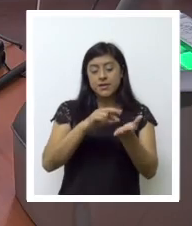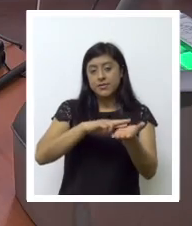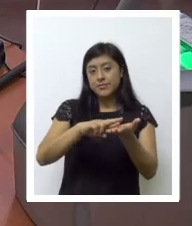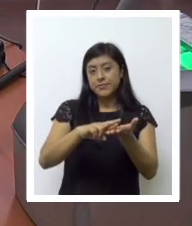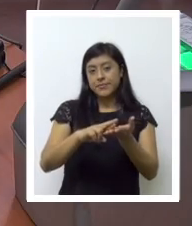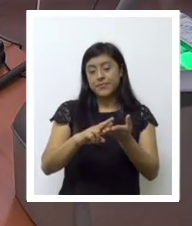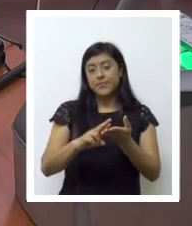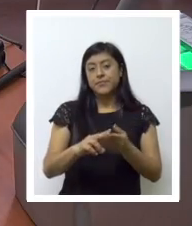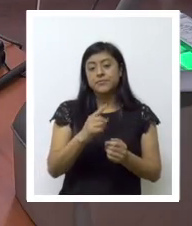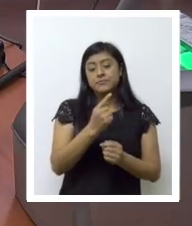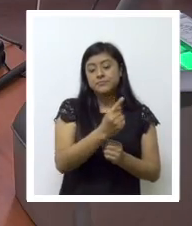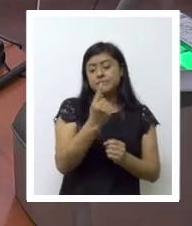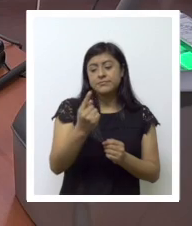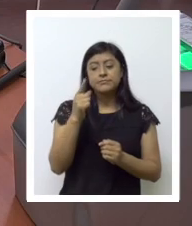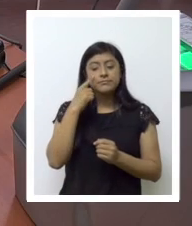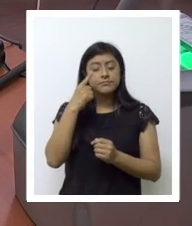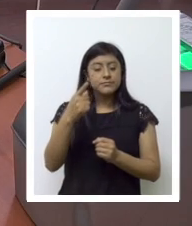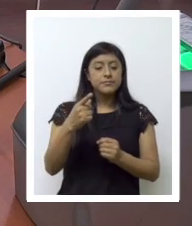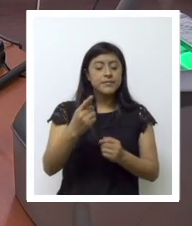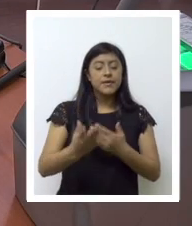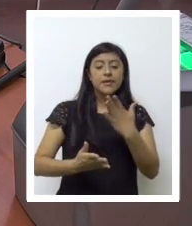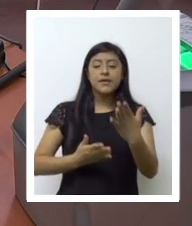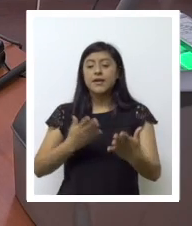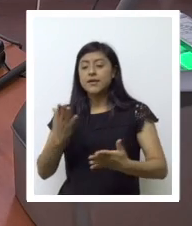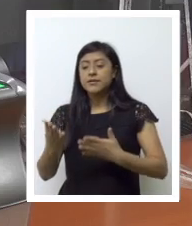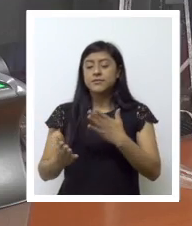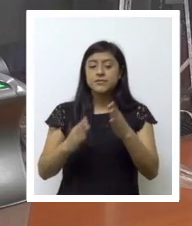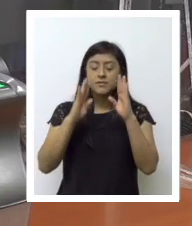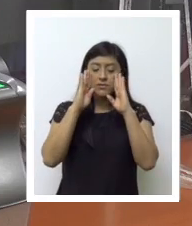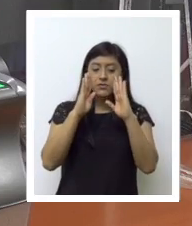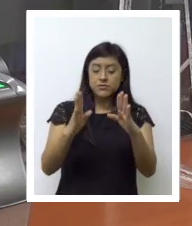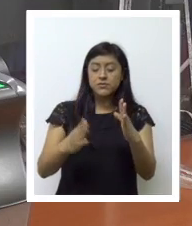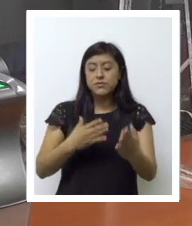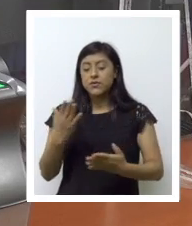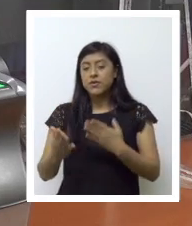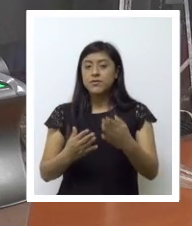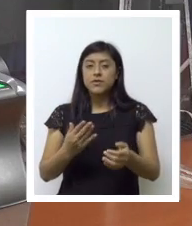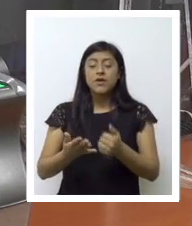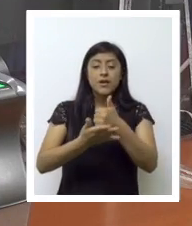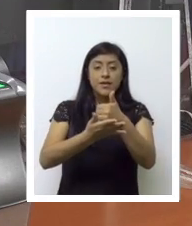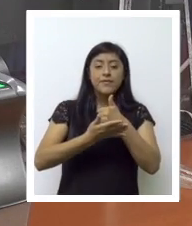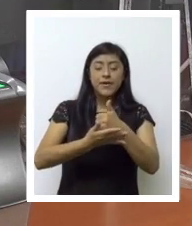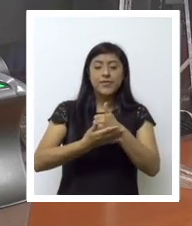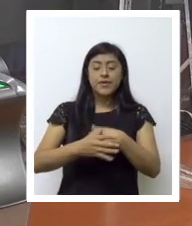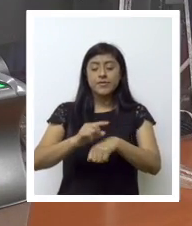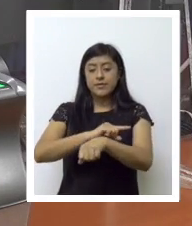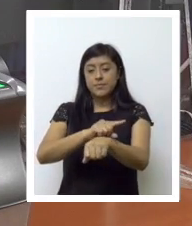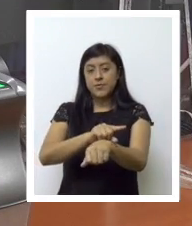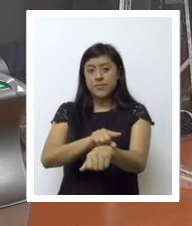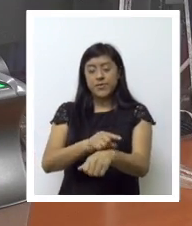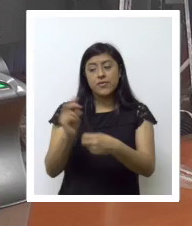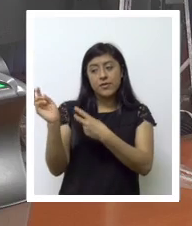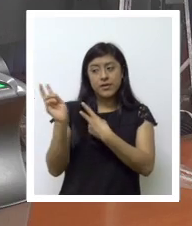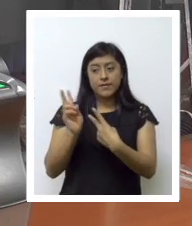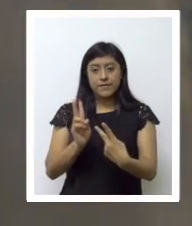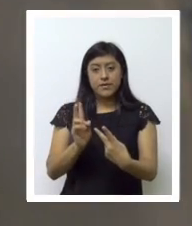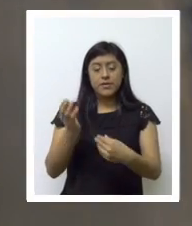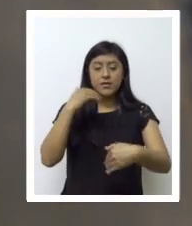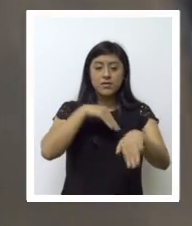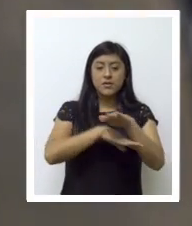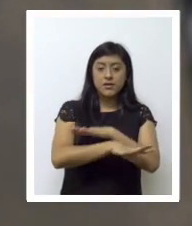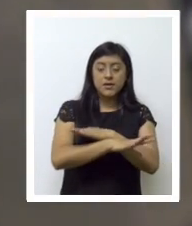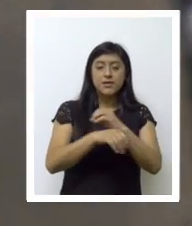registrales, se les asiste de forma individual y el personal de atención al usuario les brinda un servicio especializado.